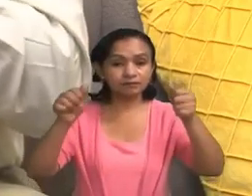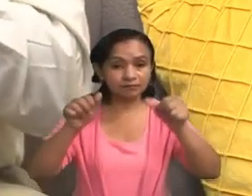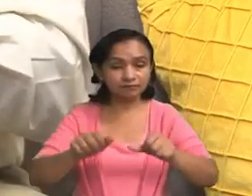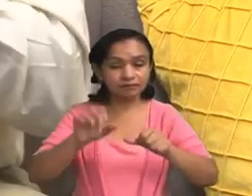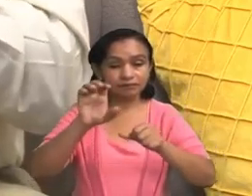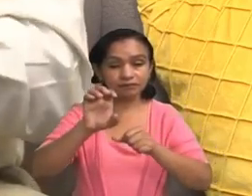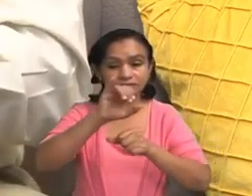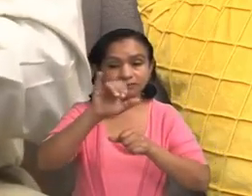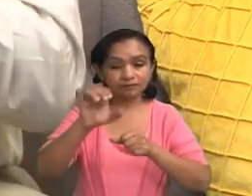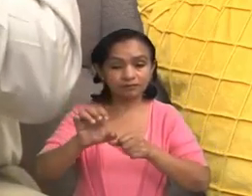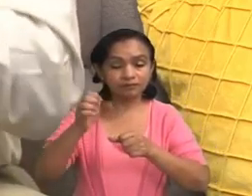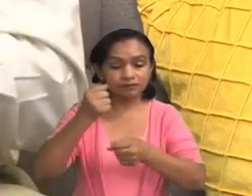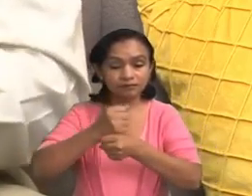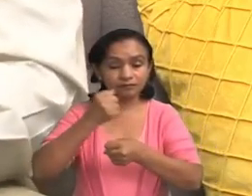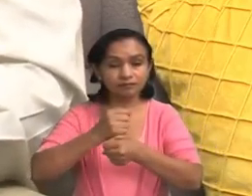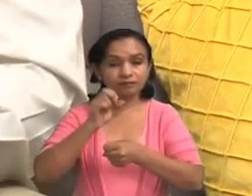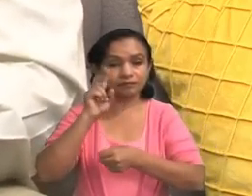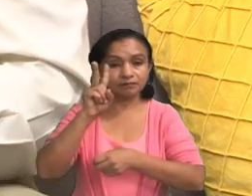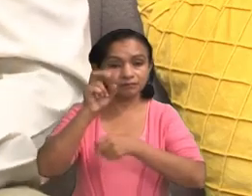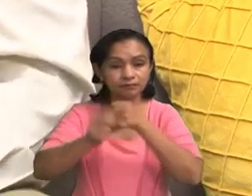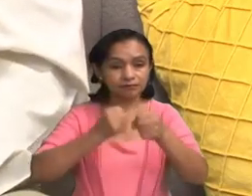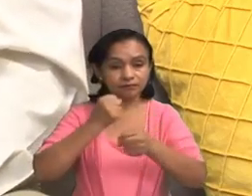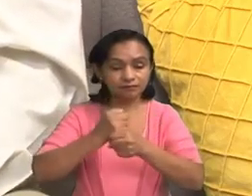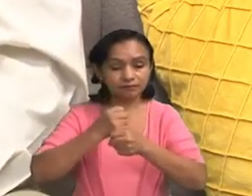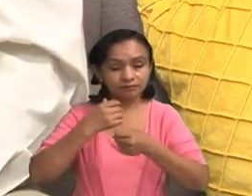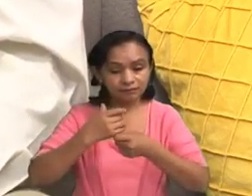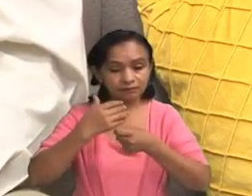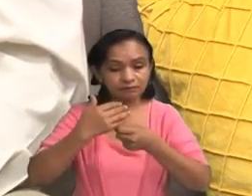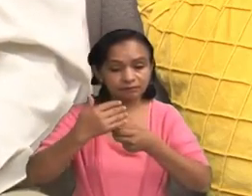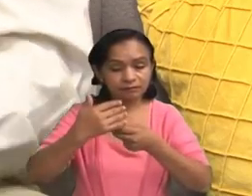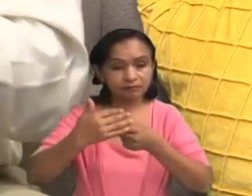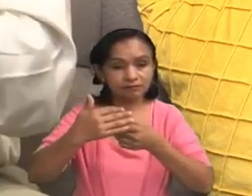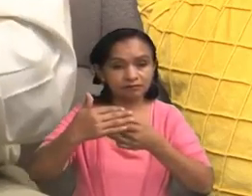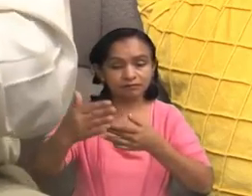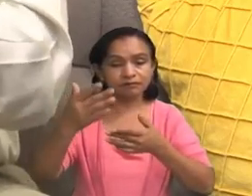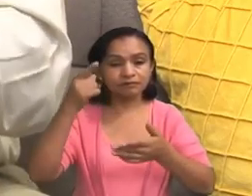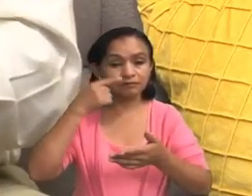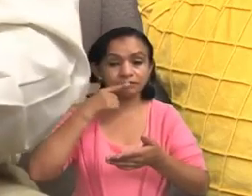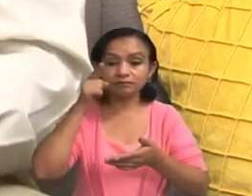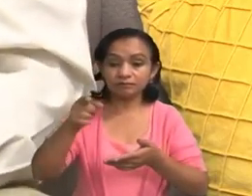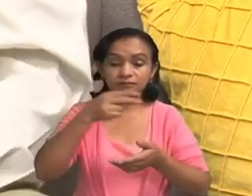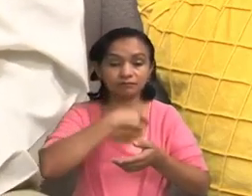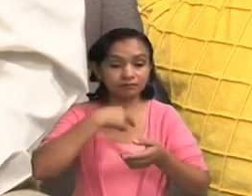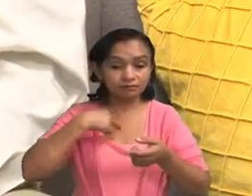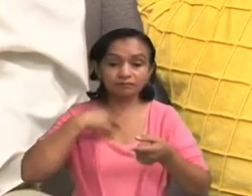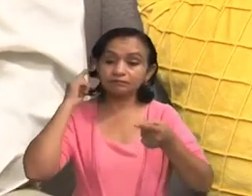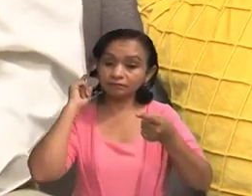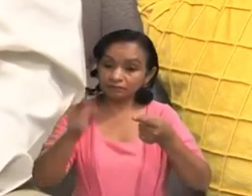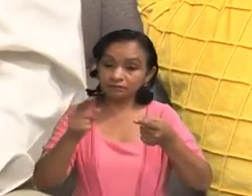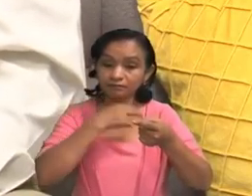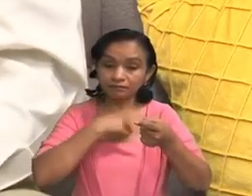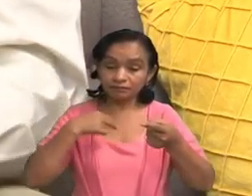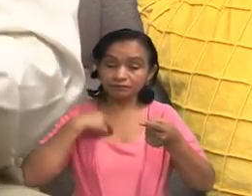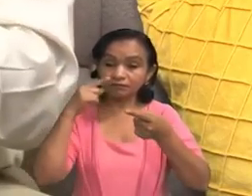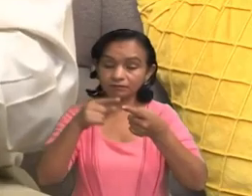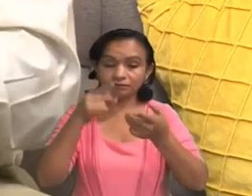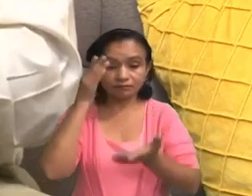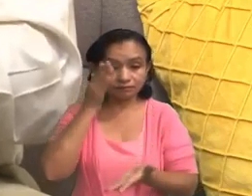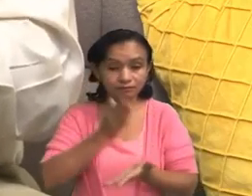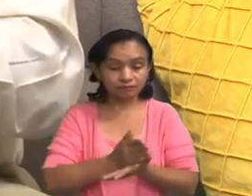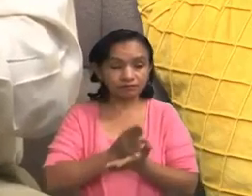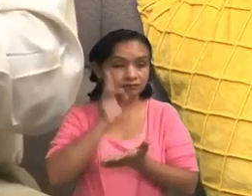de trabajo de esta comisión para 2 años, ¿verdad? Es como un mandato para nosotros, en la que no es una decisión